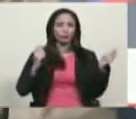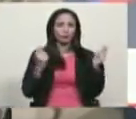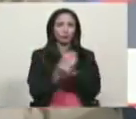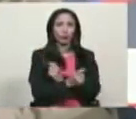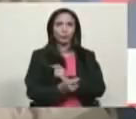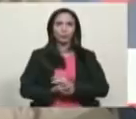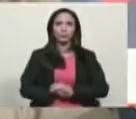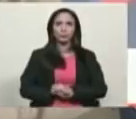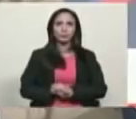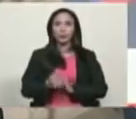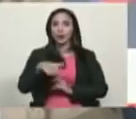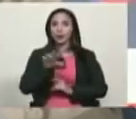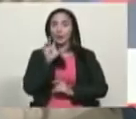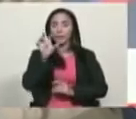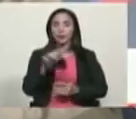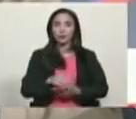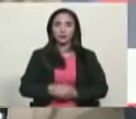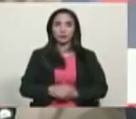en nuestro país,